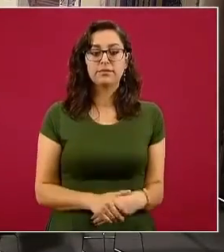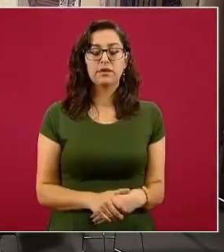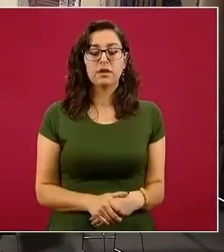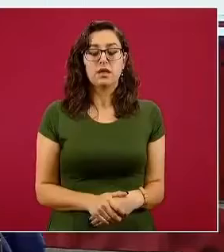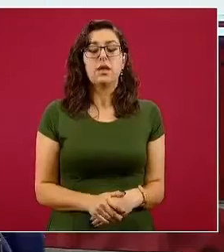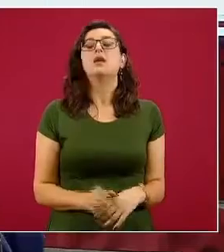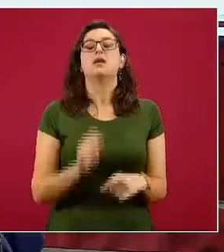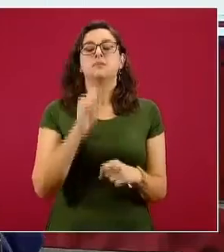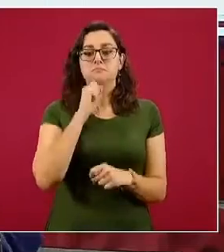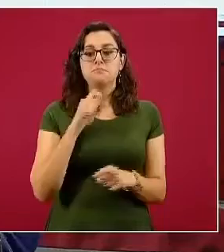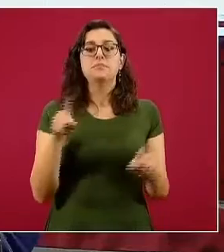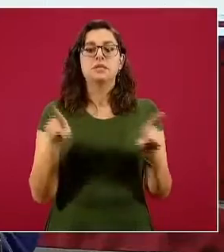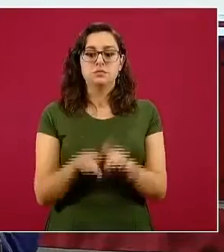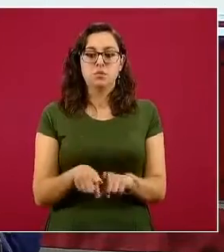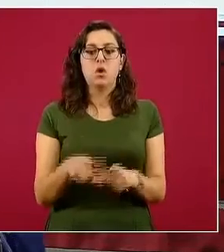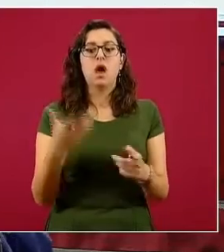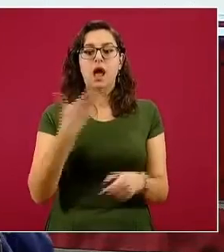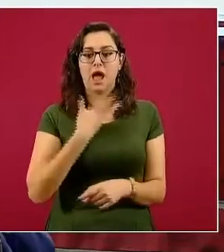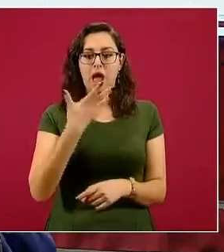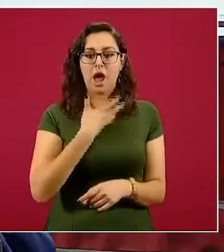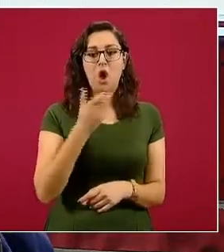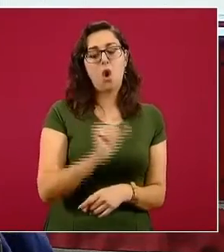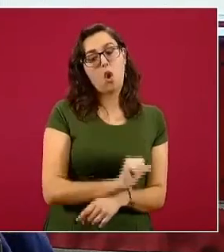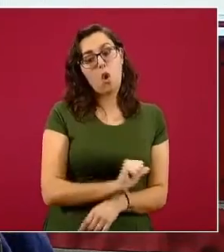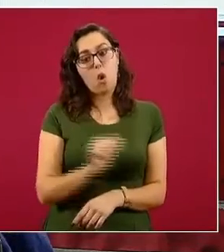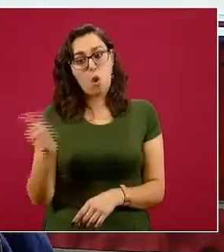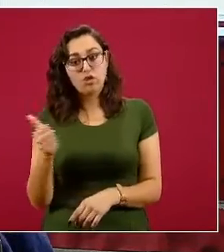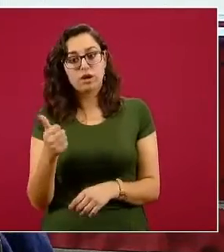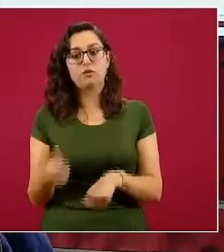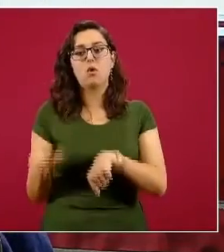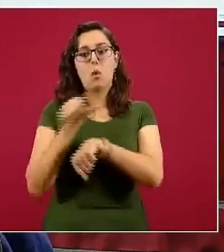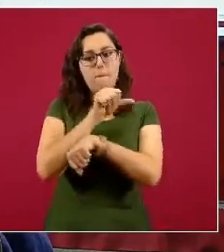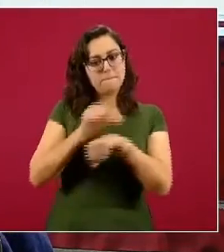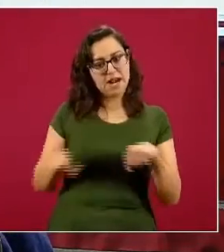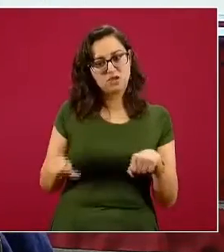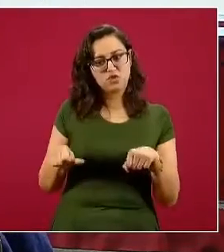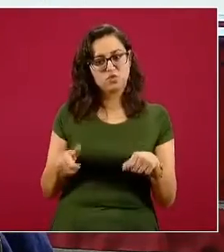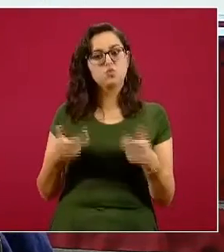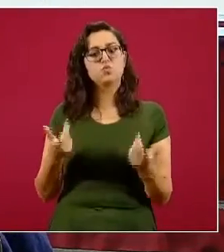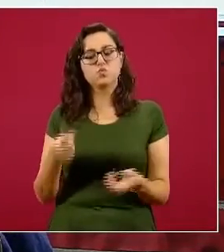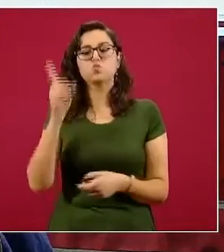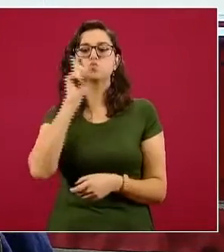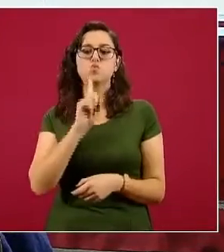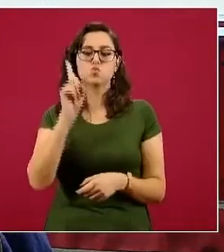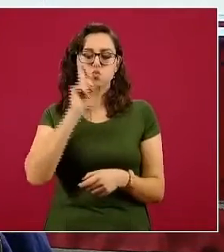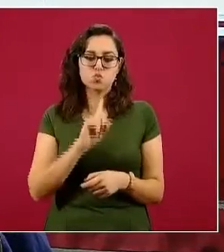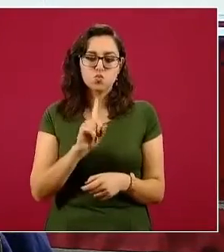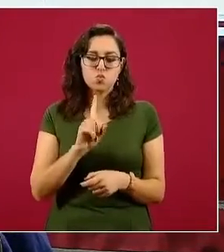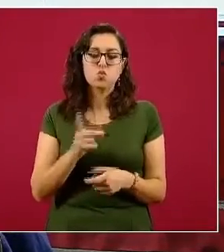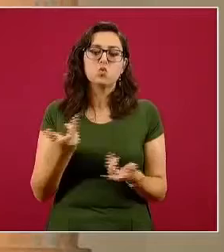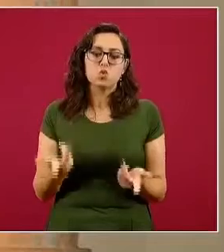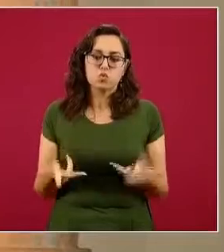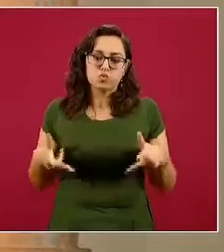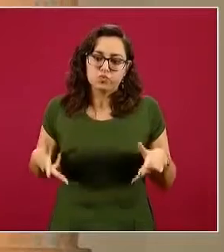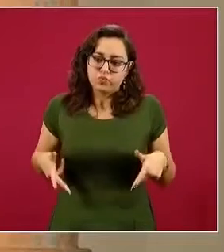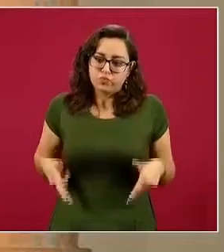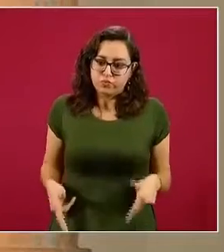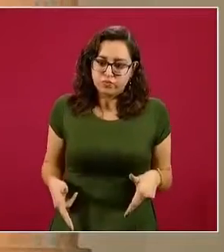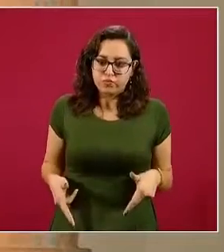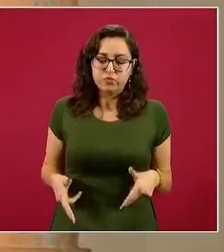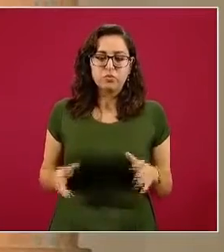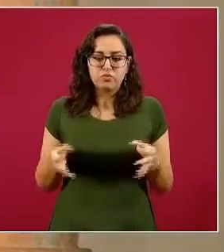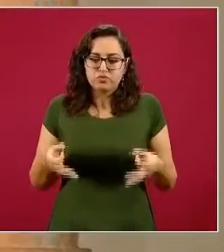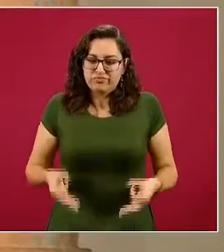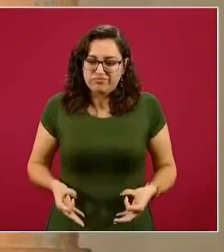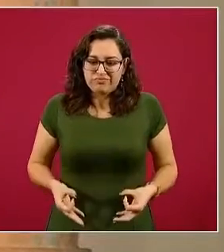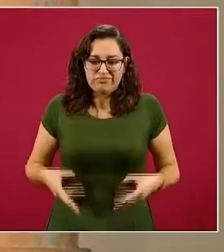el día de hoy, están disponibles los métodos definitivos de anticoncepción, que para la mujer es la oclusión tubaríca bilateral